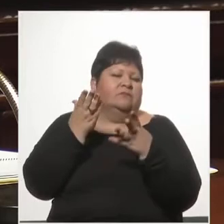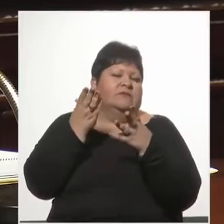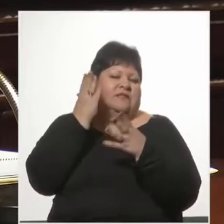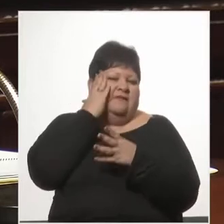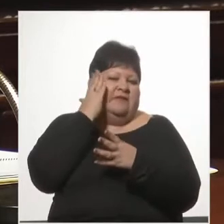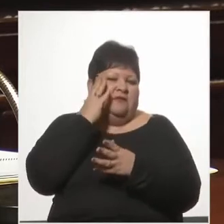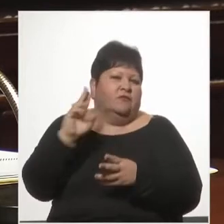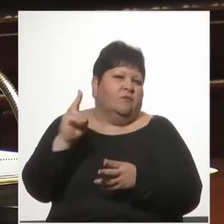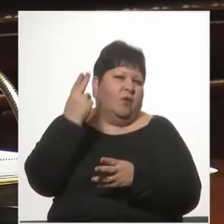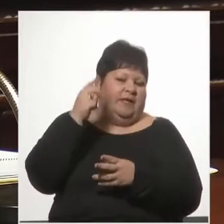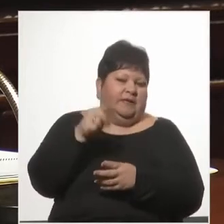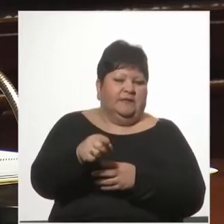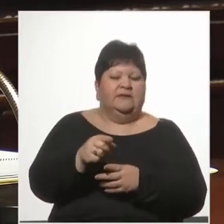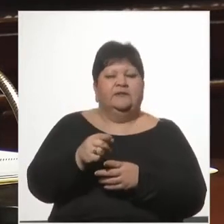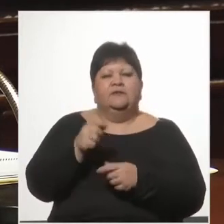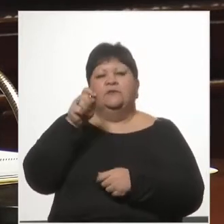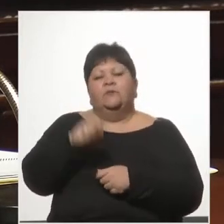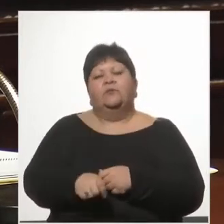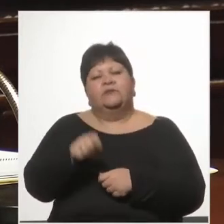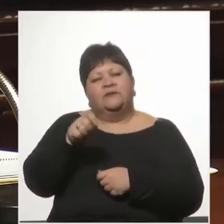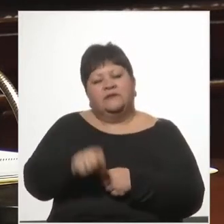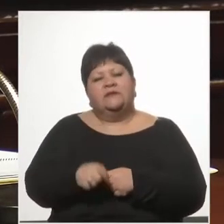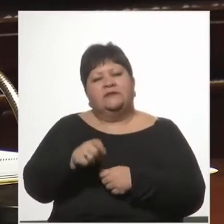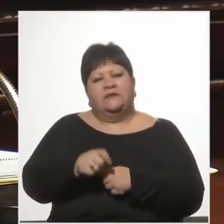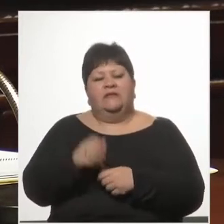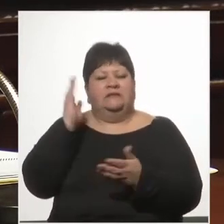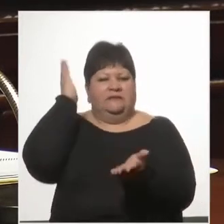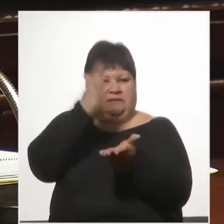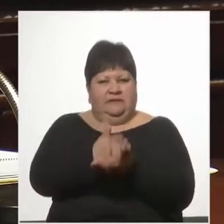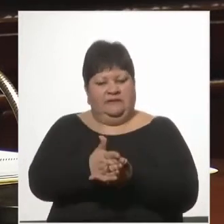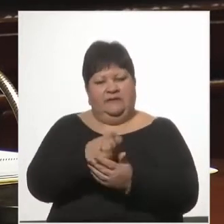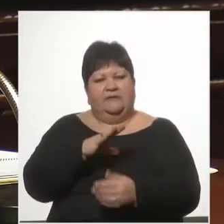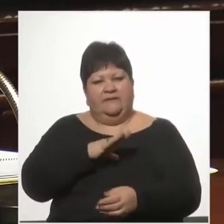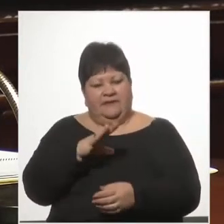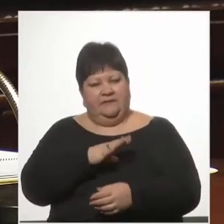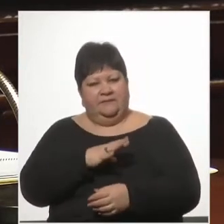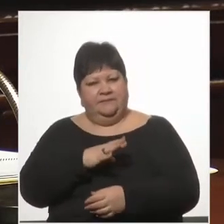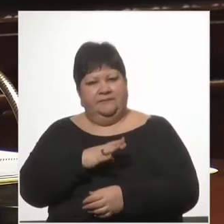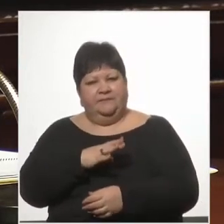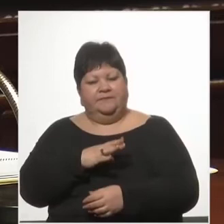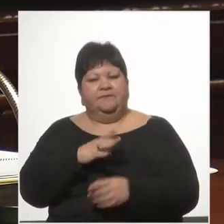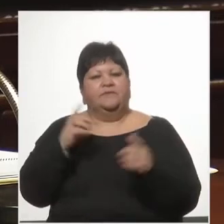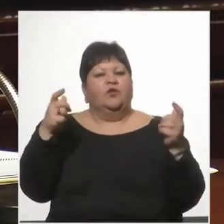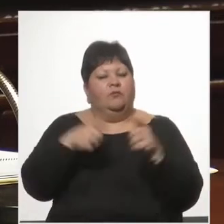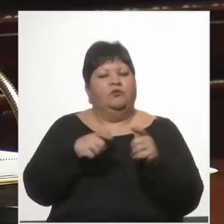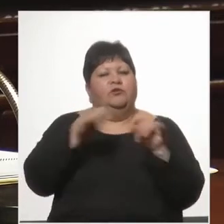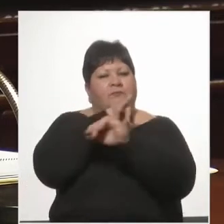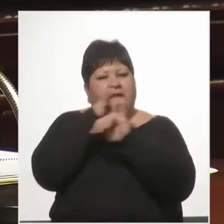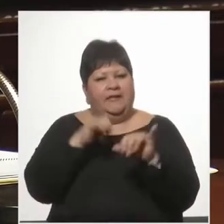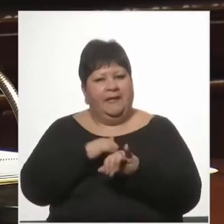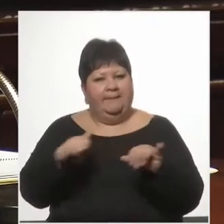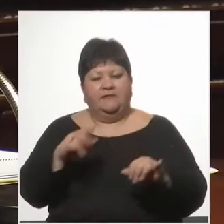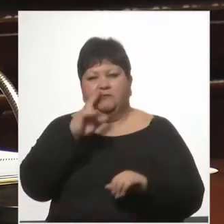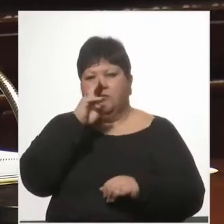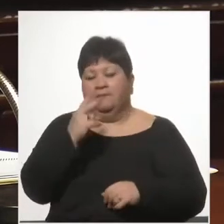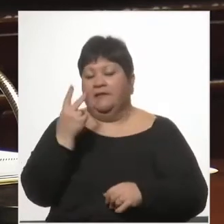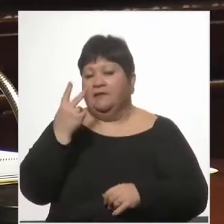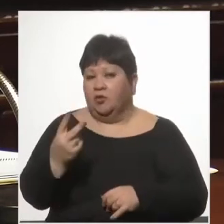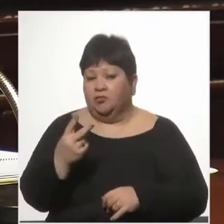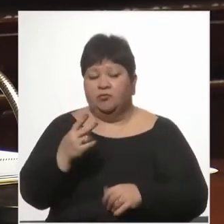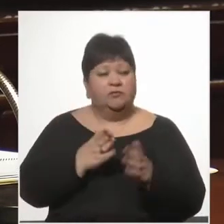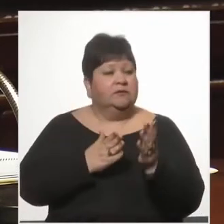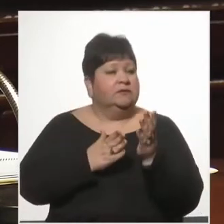la justicia incluso había dictado sentencia. Además de la Comisión para la Paz en el 2002, ya se tenía